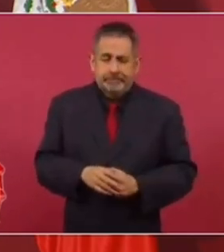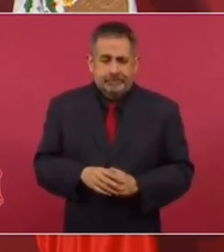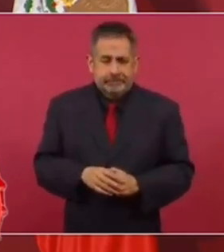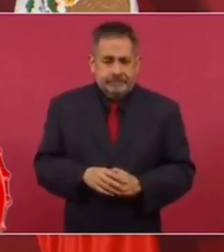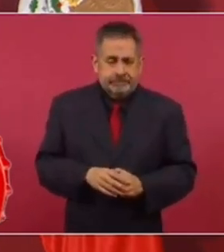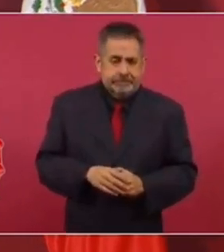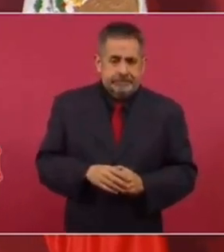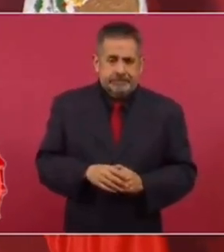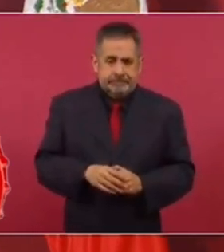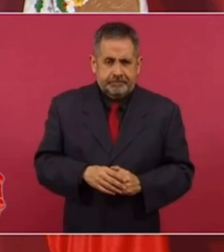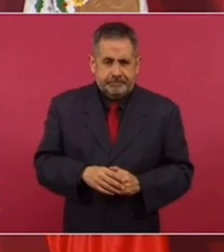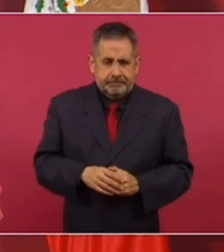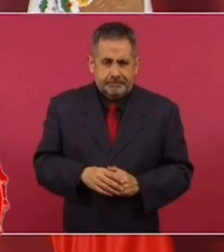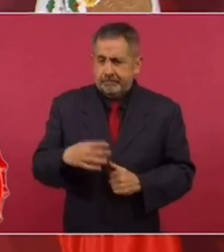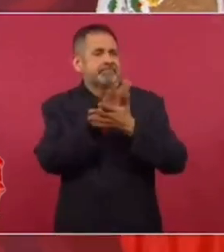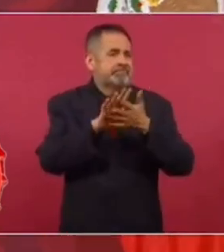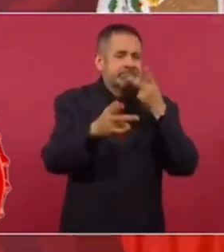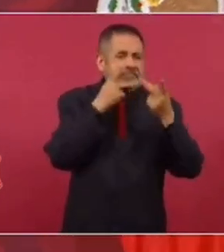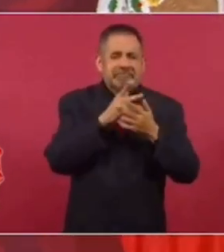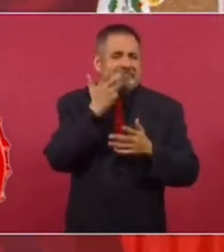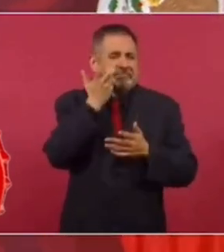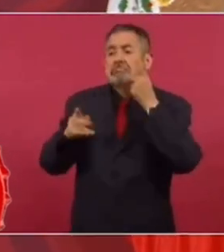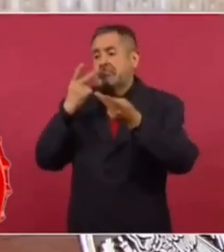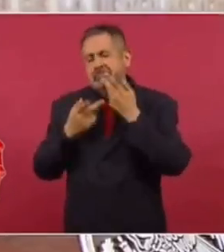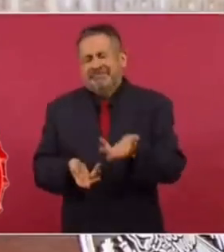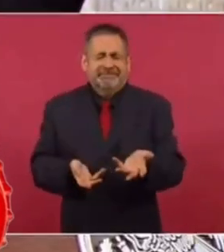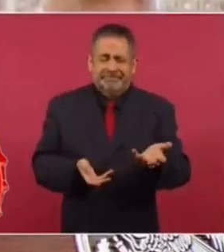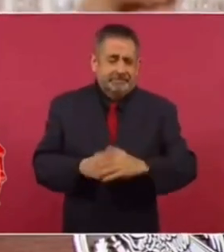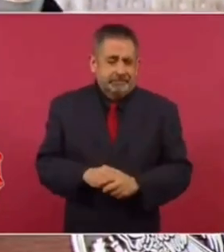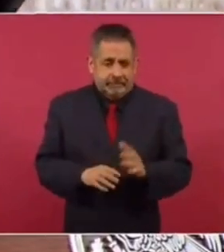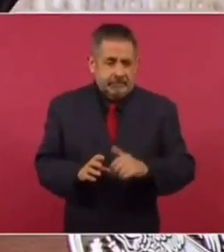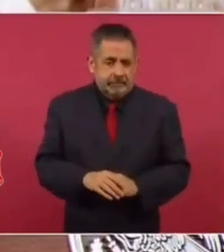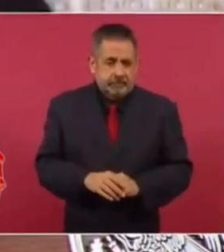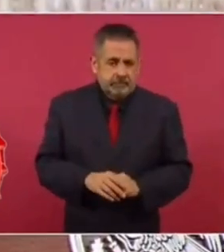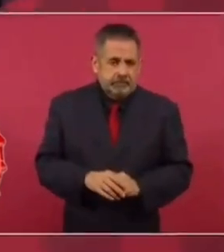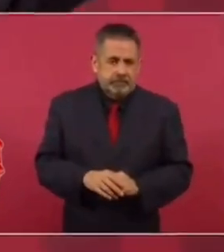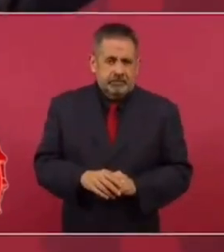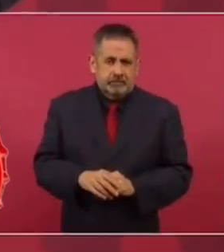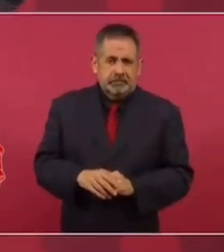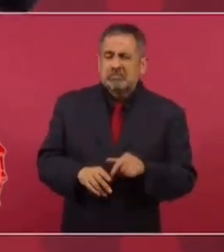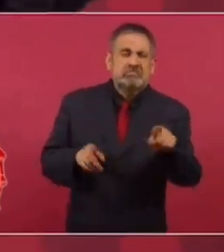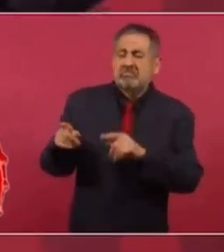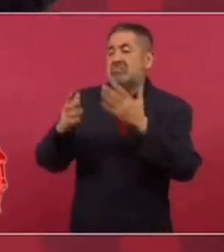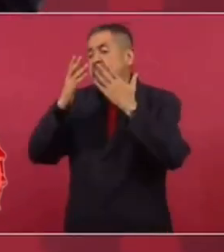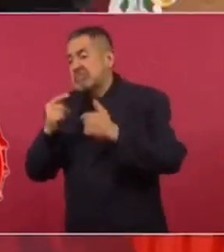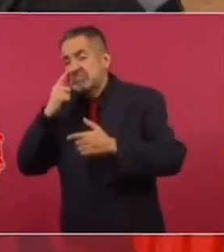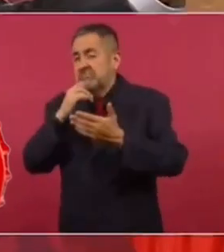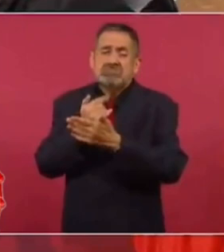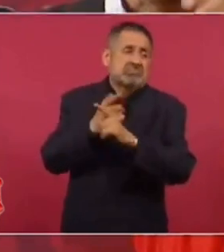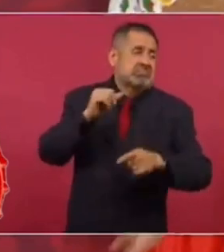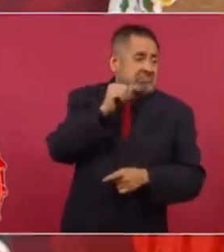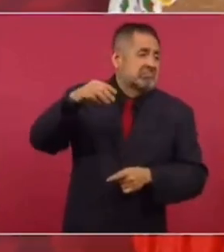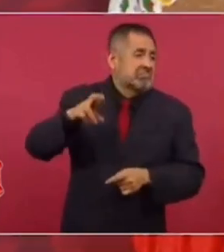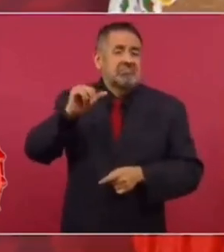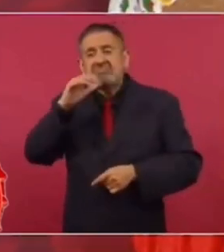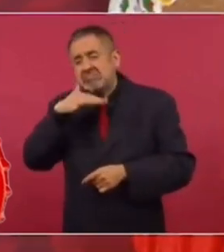Pero entonces, utilizando cualquier argucia, cualquier pretexto, digo, no hay democracia en